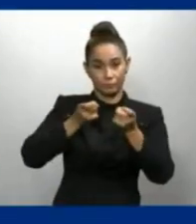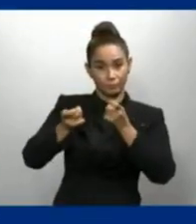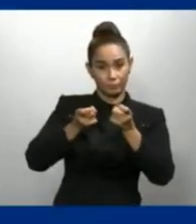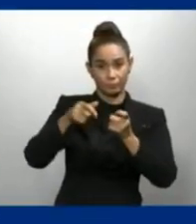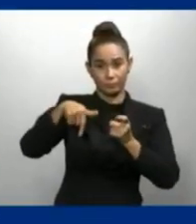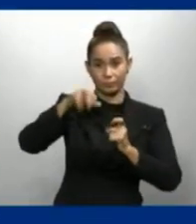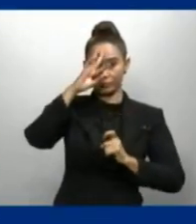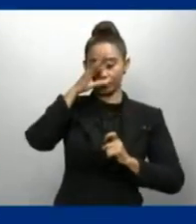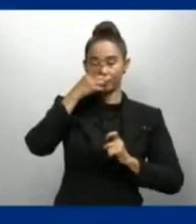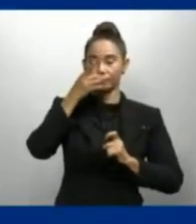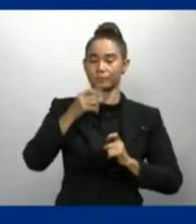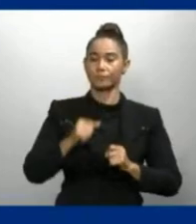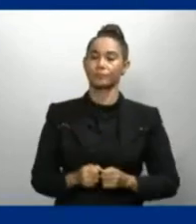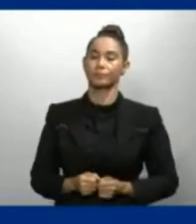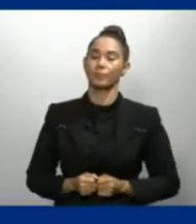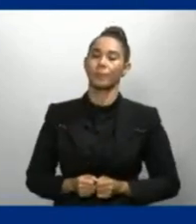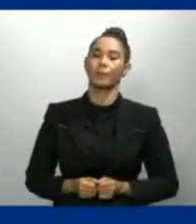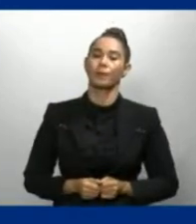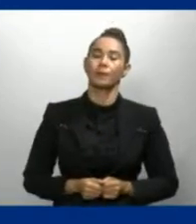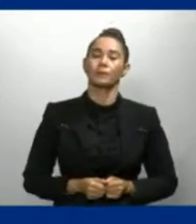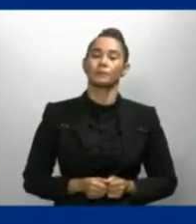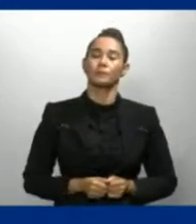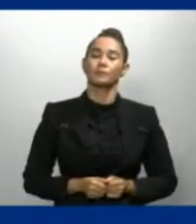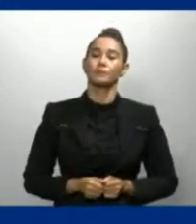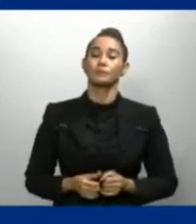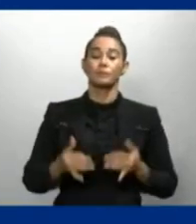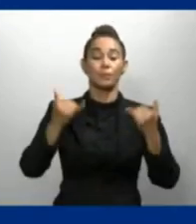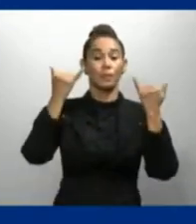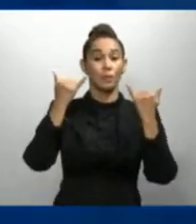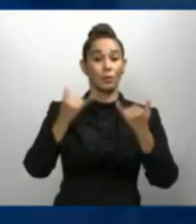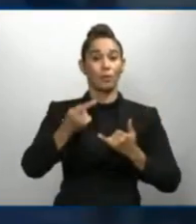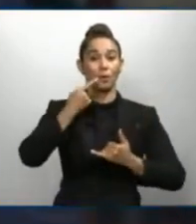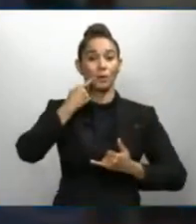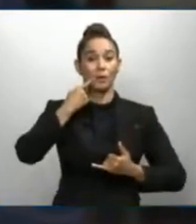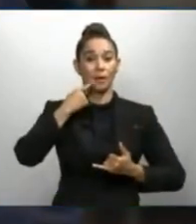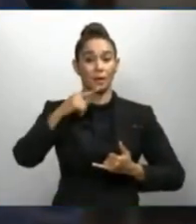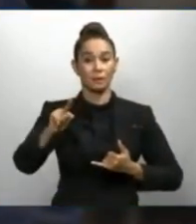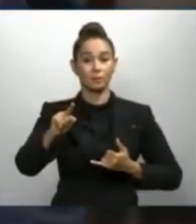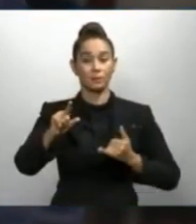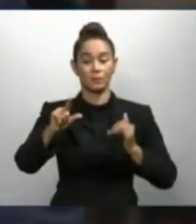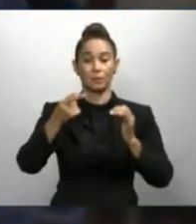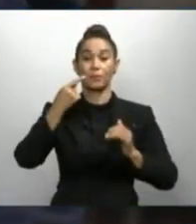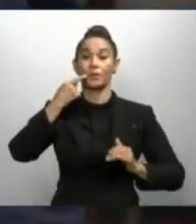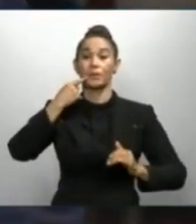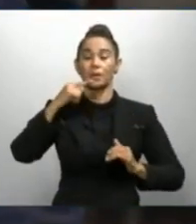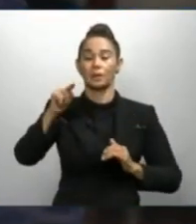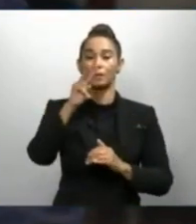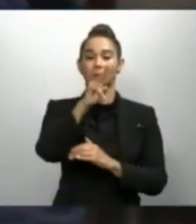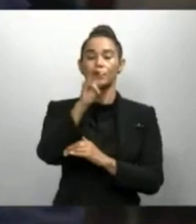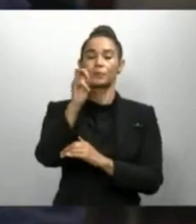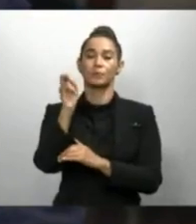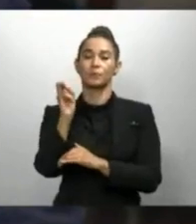Dominicana. En el día de hoy, anunciamos la promulgación del decreto